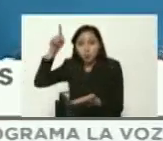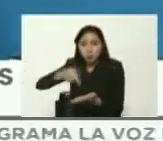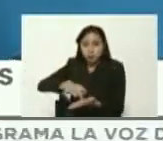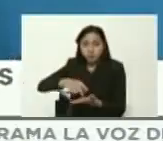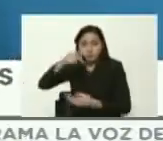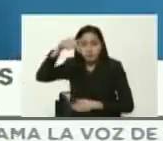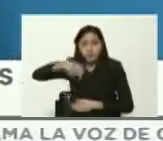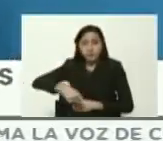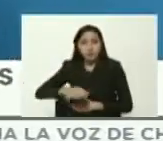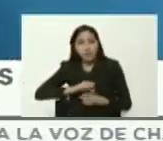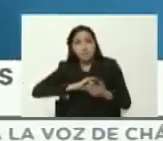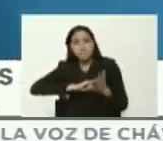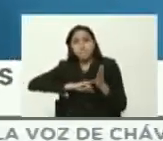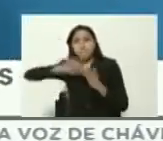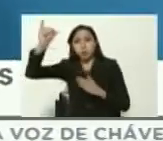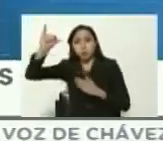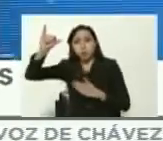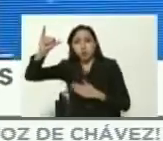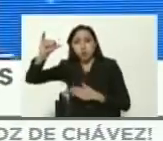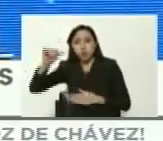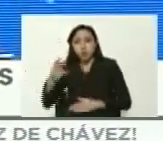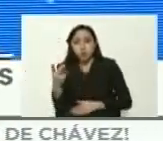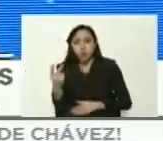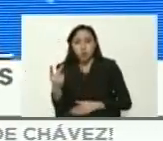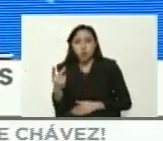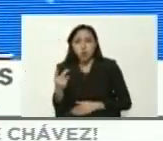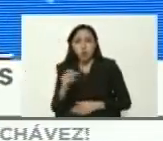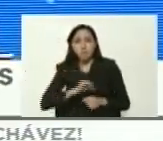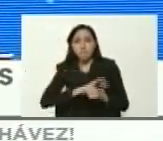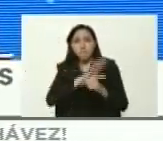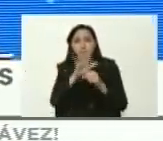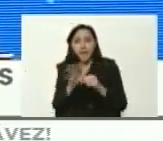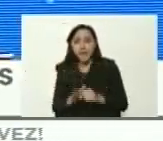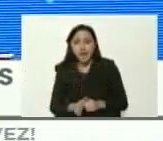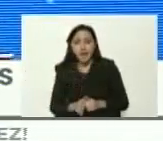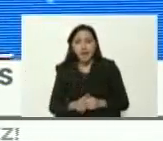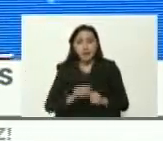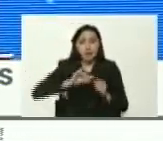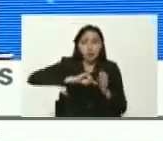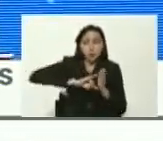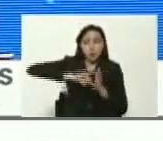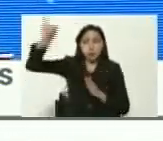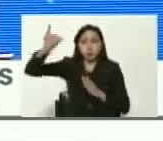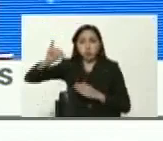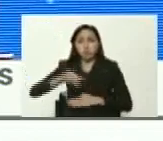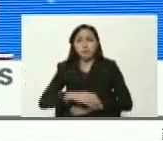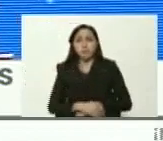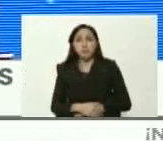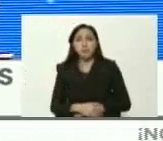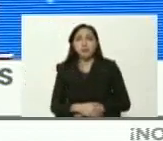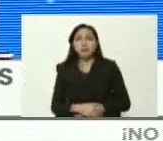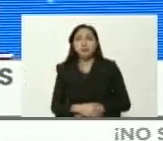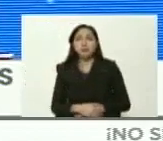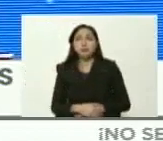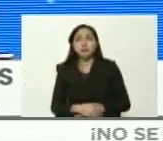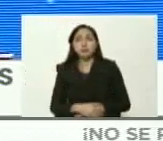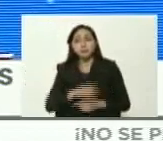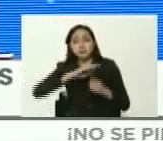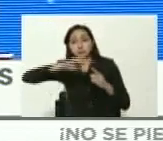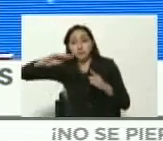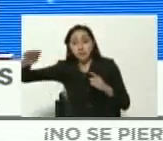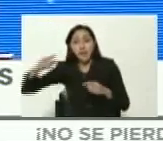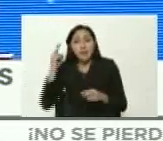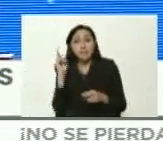meseta alta se disparó una segunda ola que no llegó al pico que pensábamos que podía llegar, al pico peligroso.